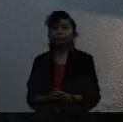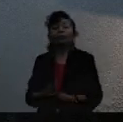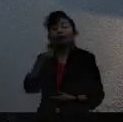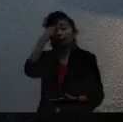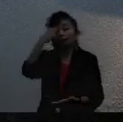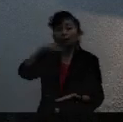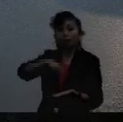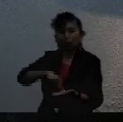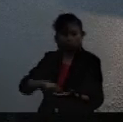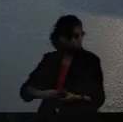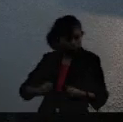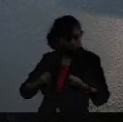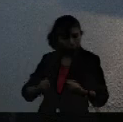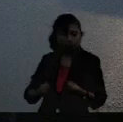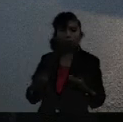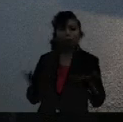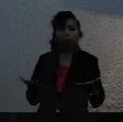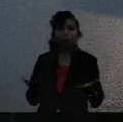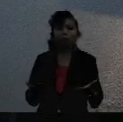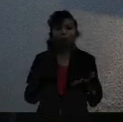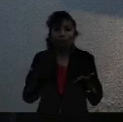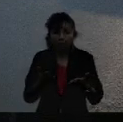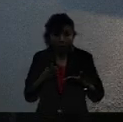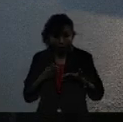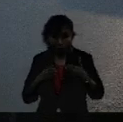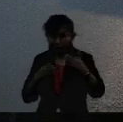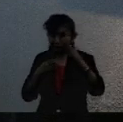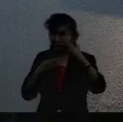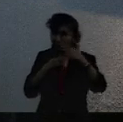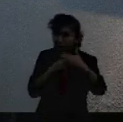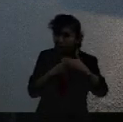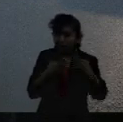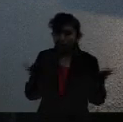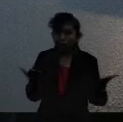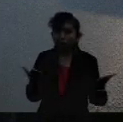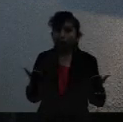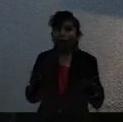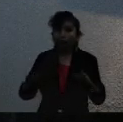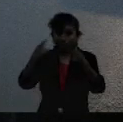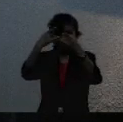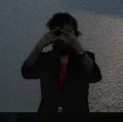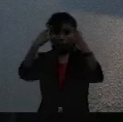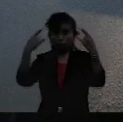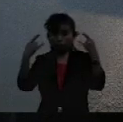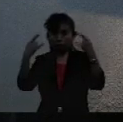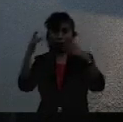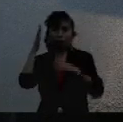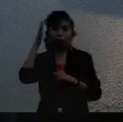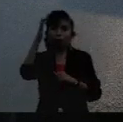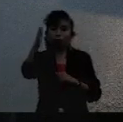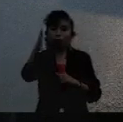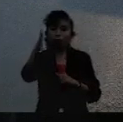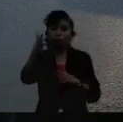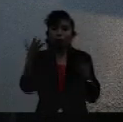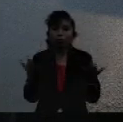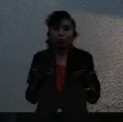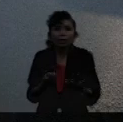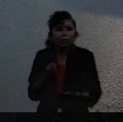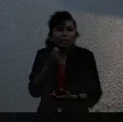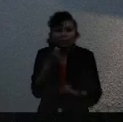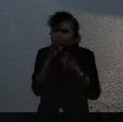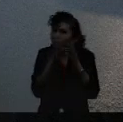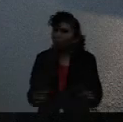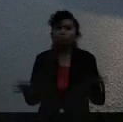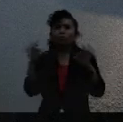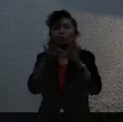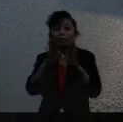creo firmemente que para afrontar este momento la historia y el futuro nos exigen